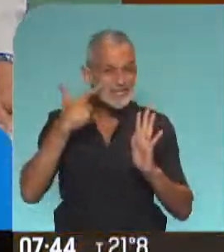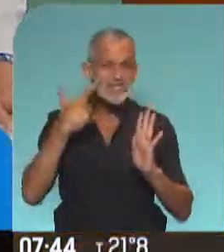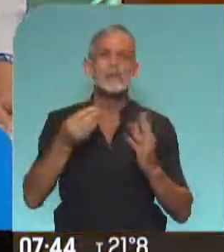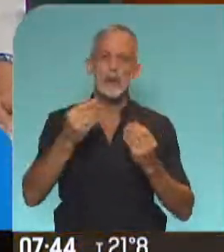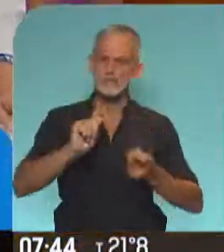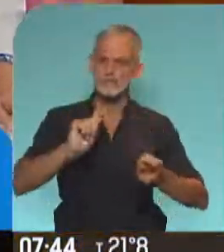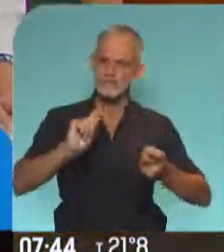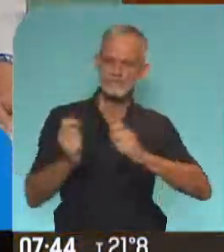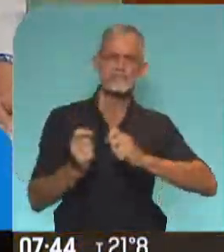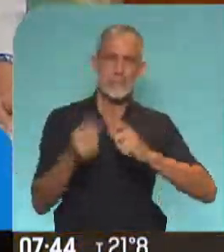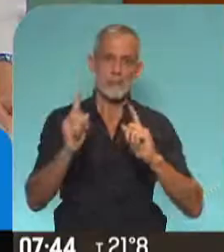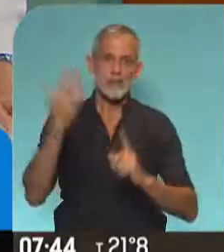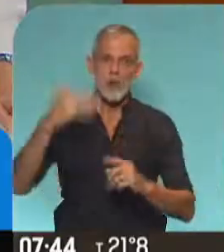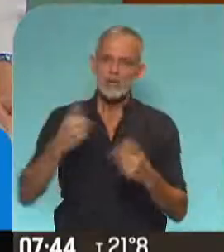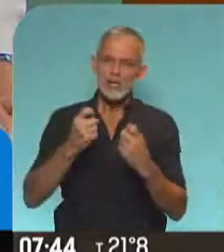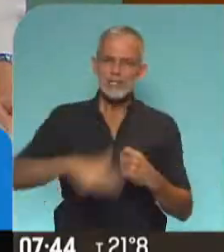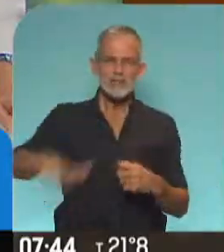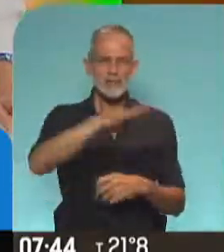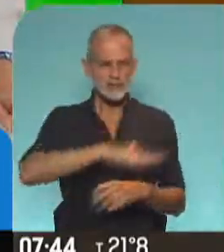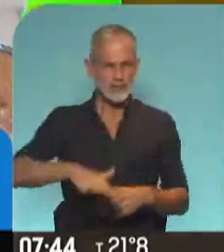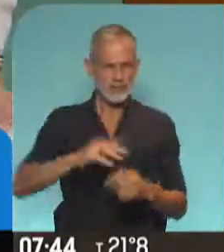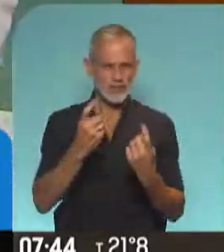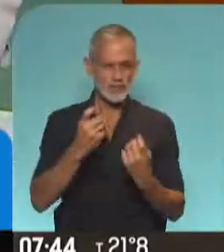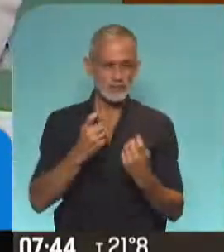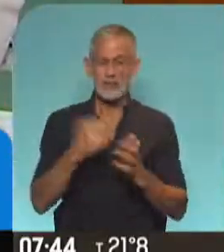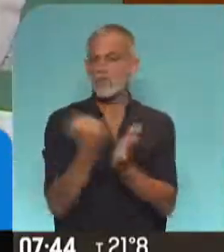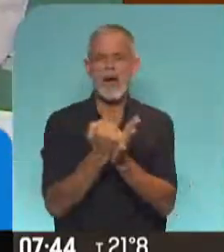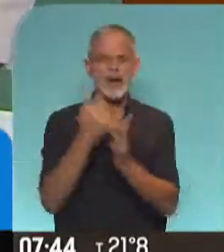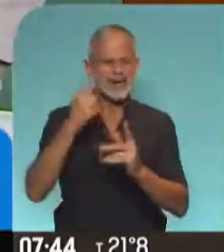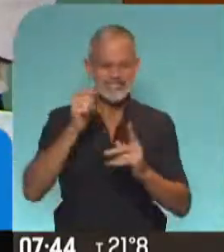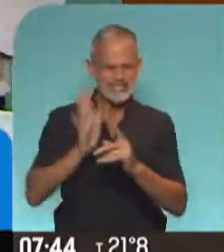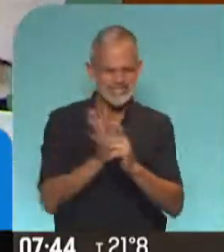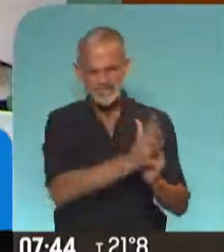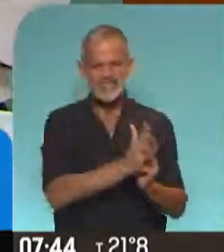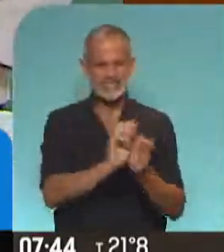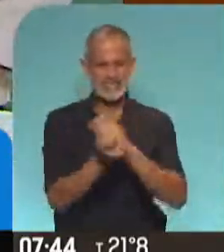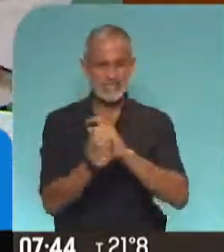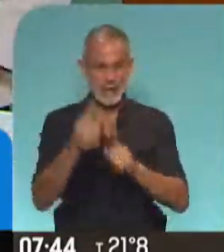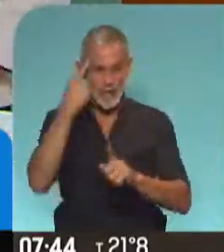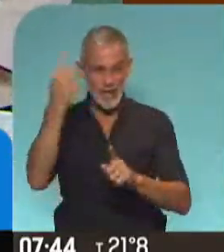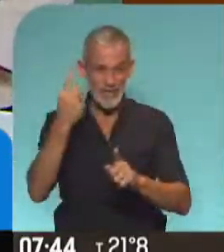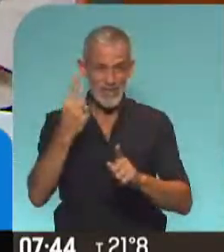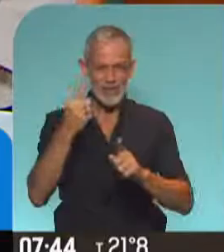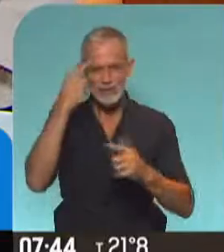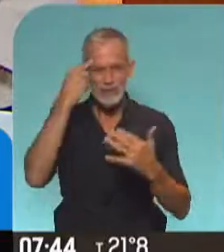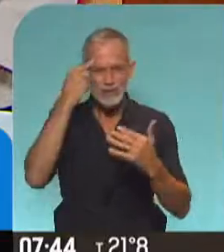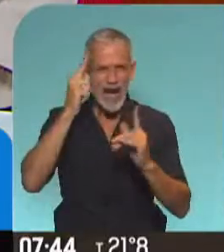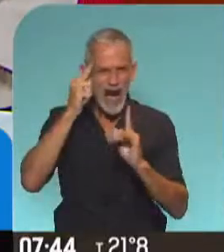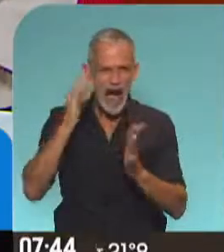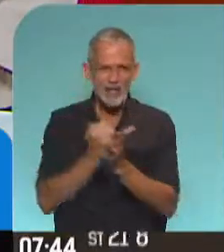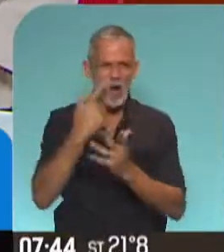transformar lo que tanto necesitamos, ¿no? Transformar los estereotipos de género y transformar y desarmar este tipo